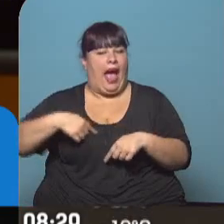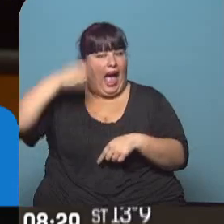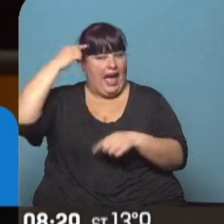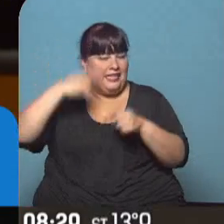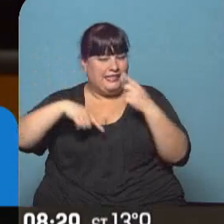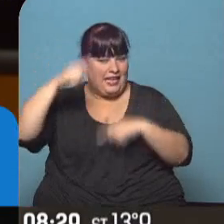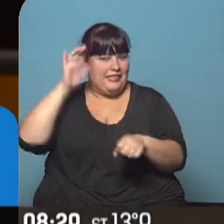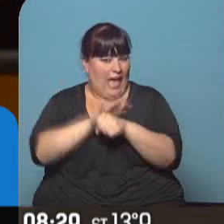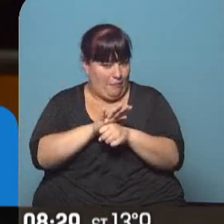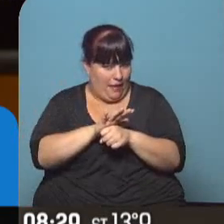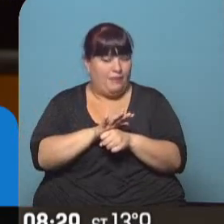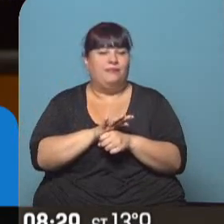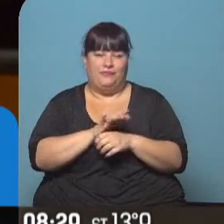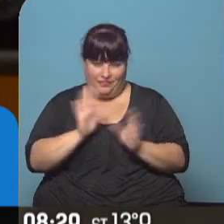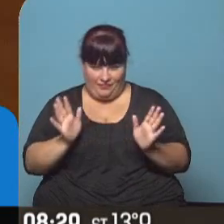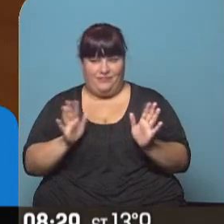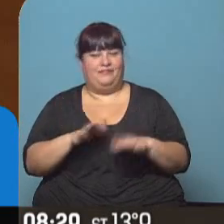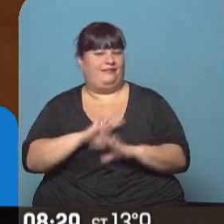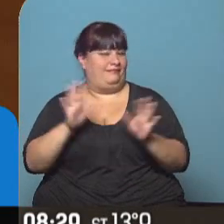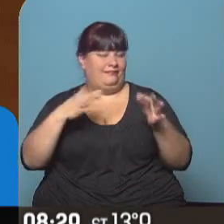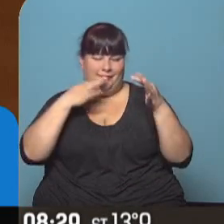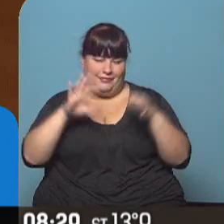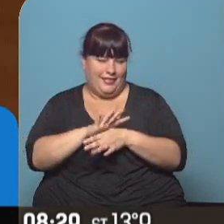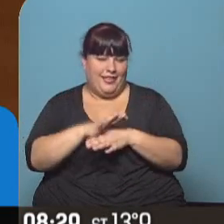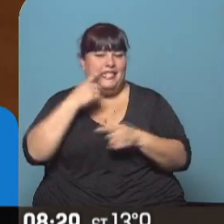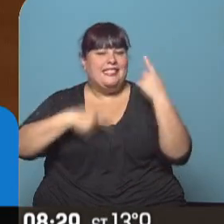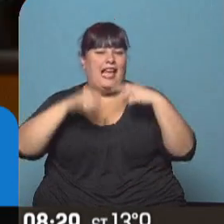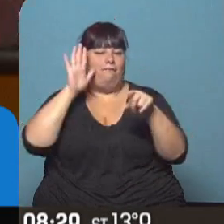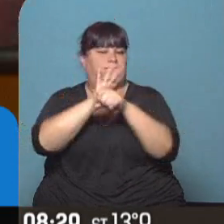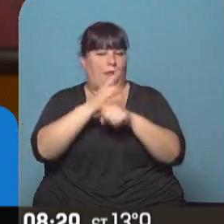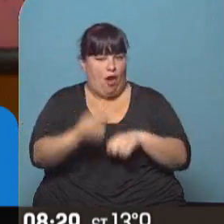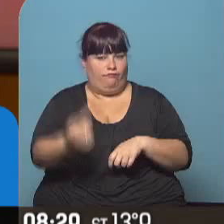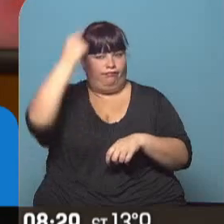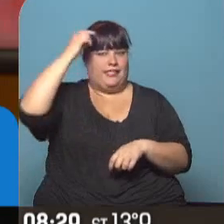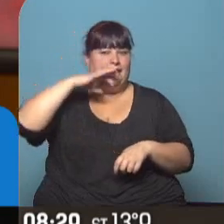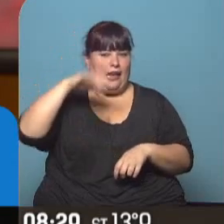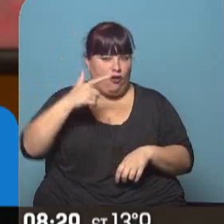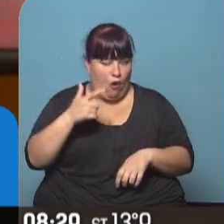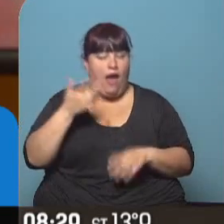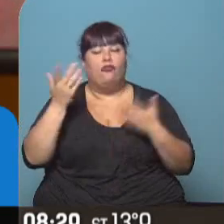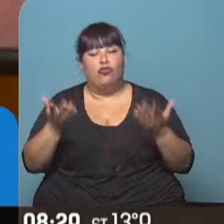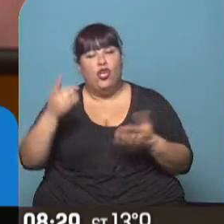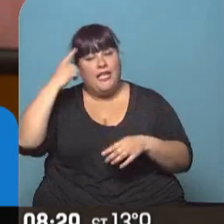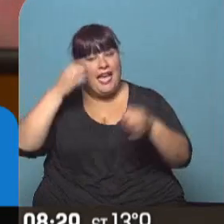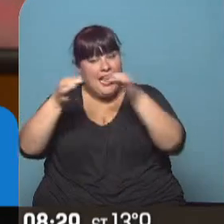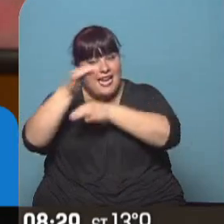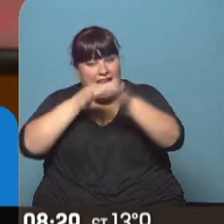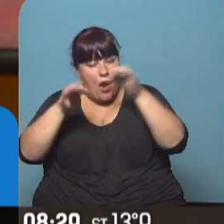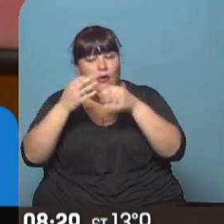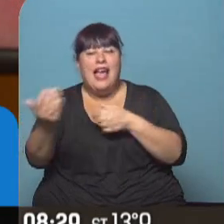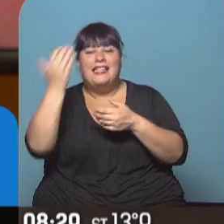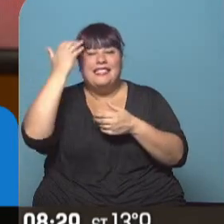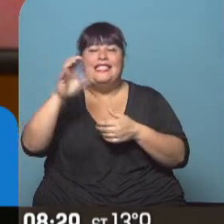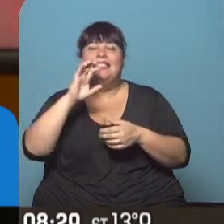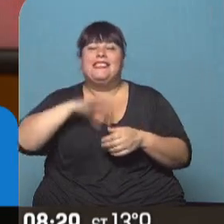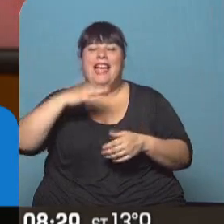¿sí? Se tapa, exactamente. No hay más forma de que sigan dando la sangre por ahí. Exactamente. Entonces las neuronas que recibían